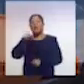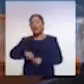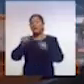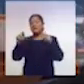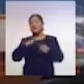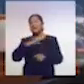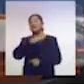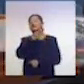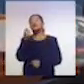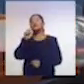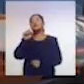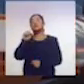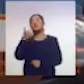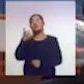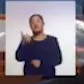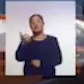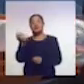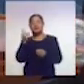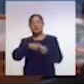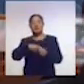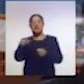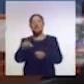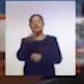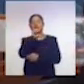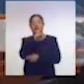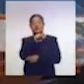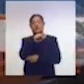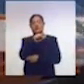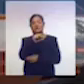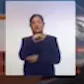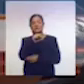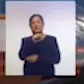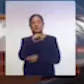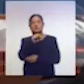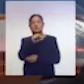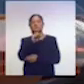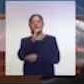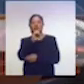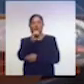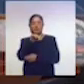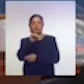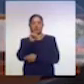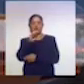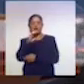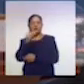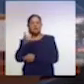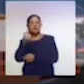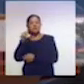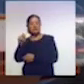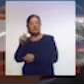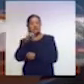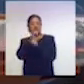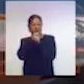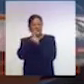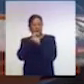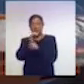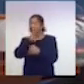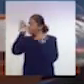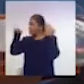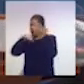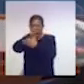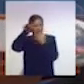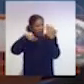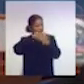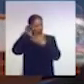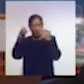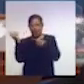166 integrantes del Sistema Nacional de Investigadores. y todos ellos, así como todos los